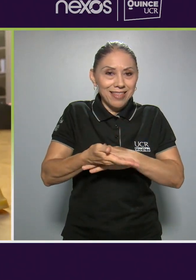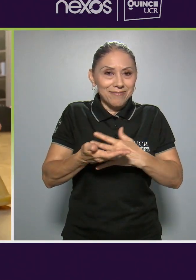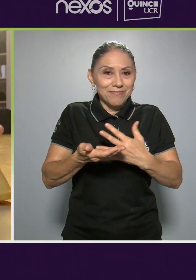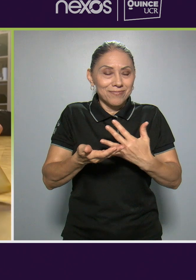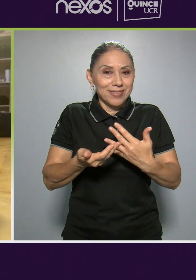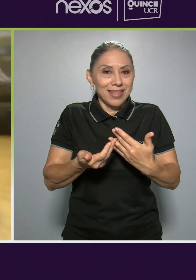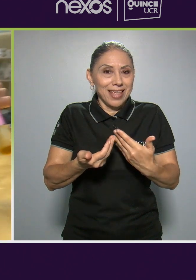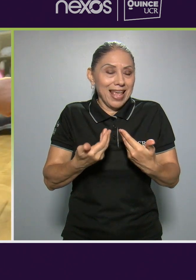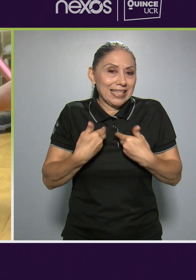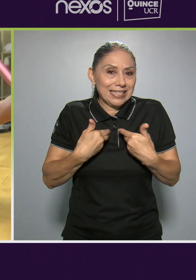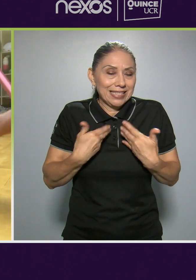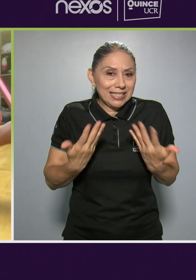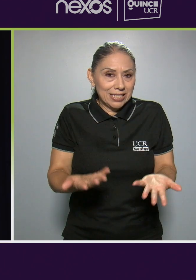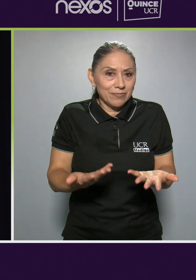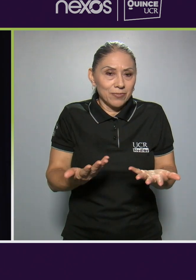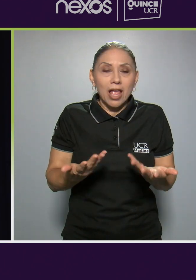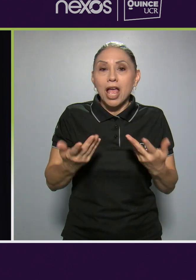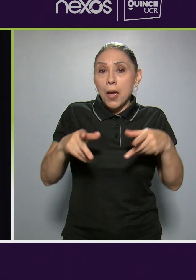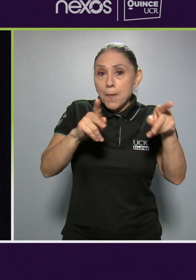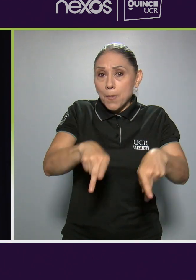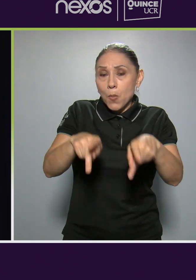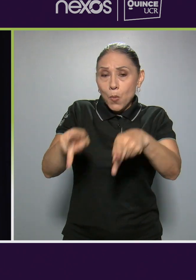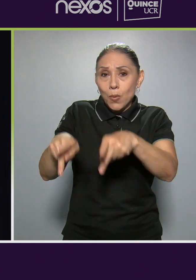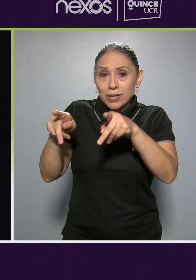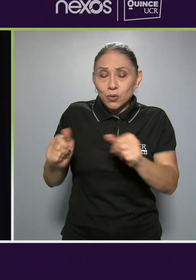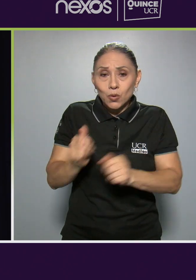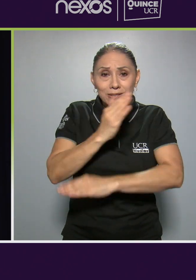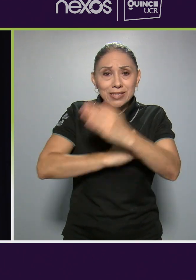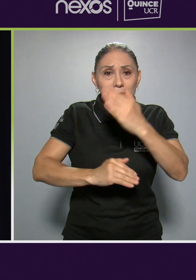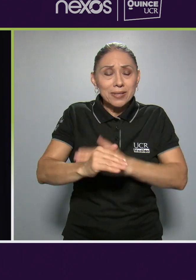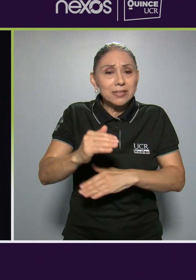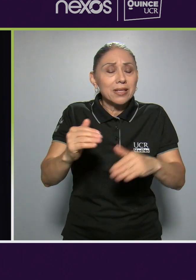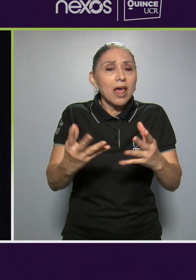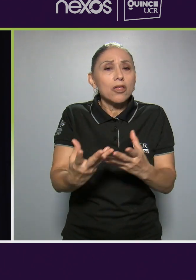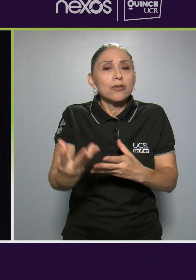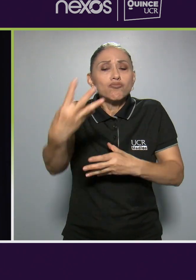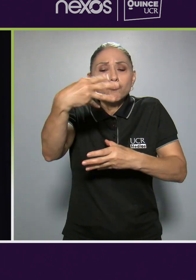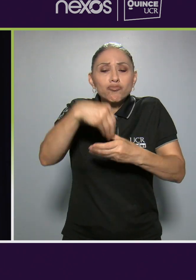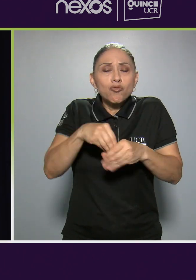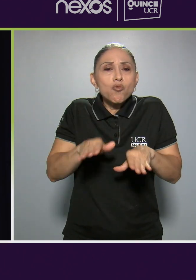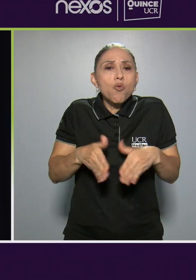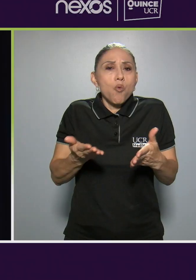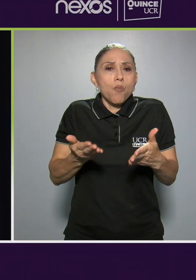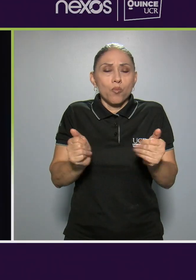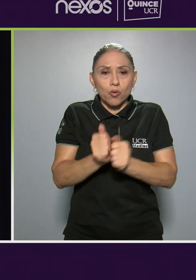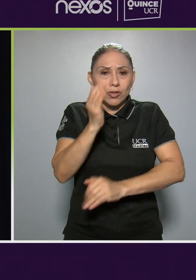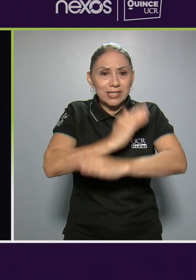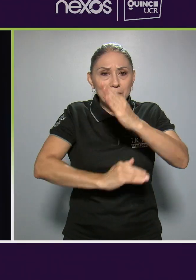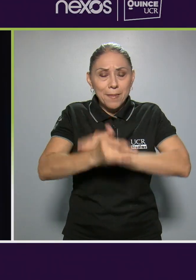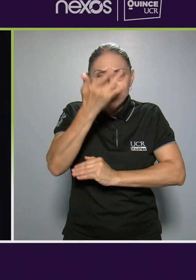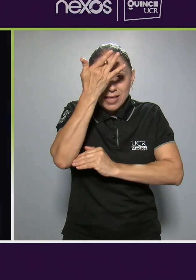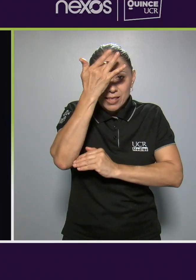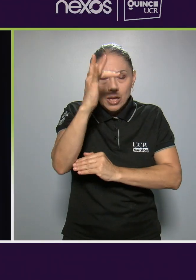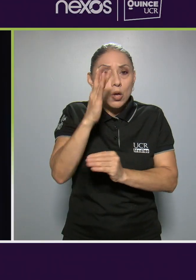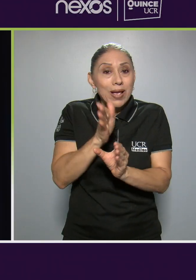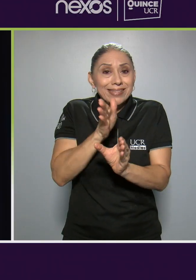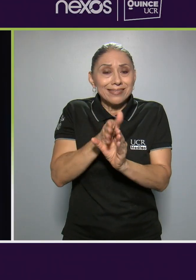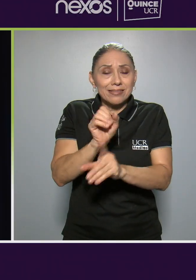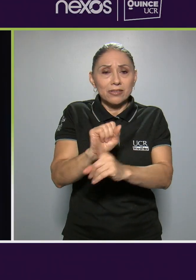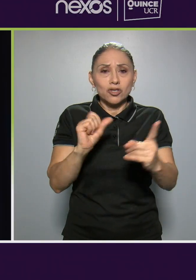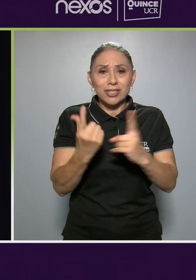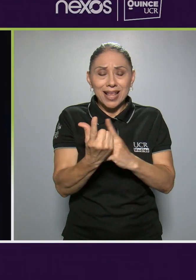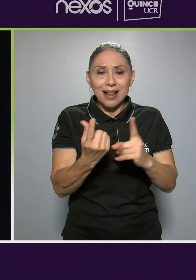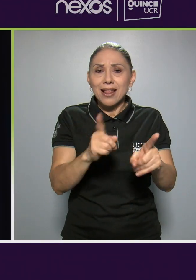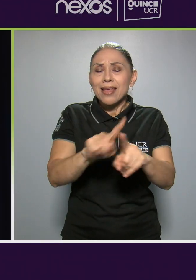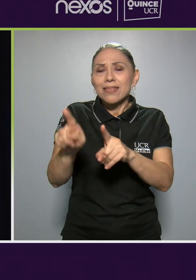a tener, cómo poder involucrar a la población con alguna situación de discapacidad intelectual, psicosocial, los